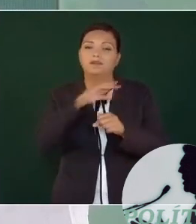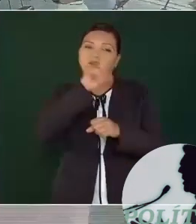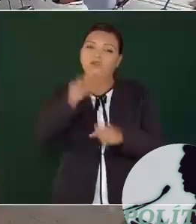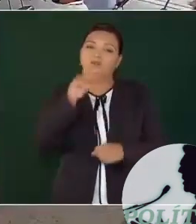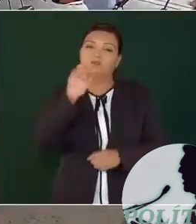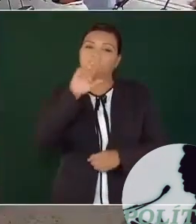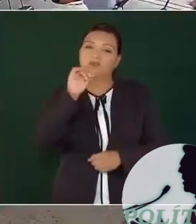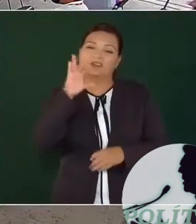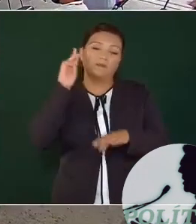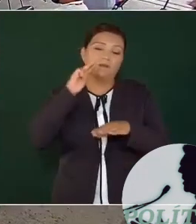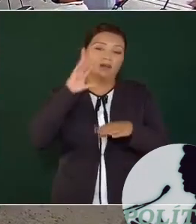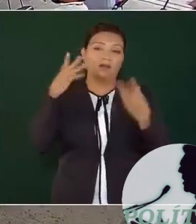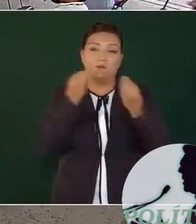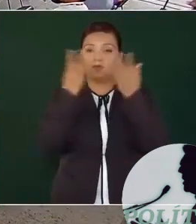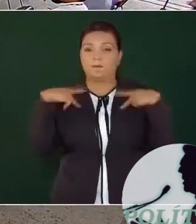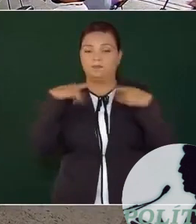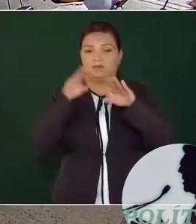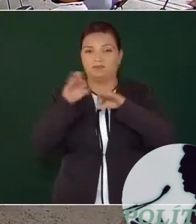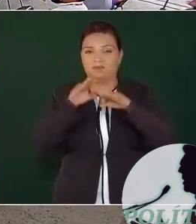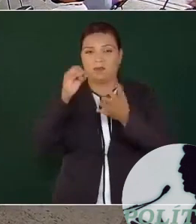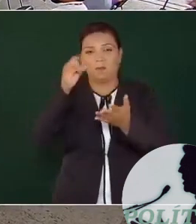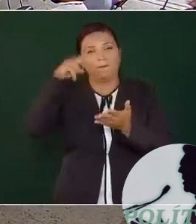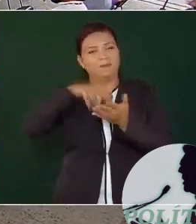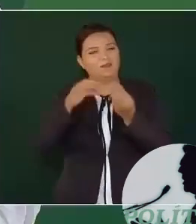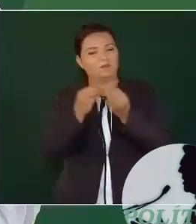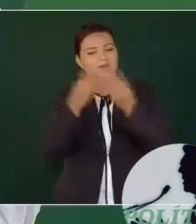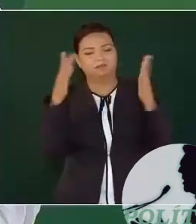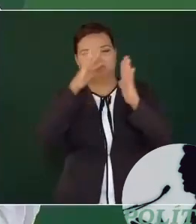perjudicar a miles de trabajadores.